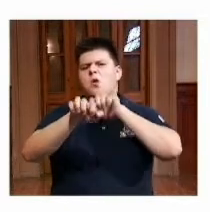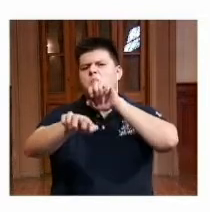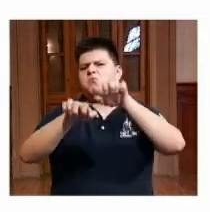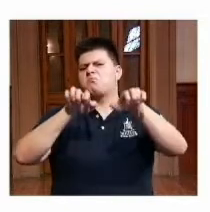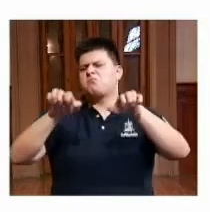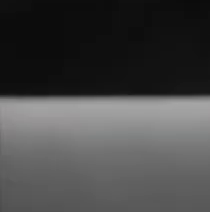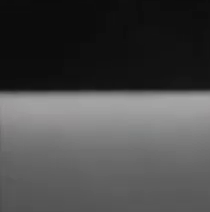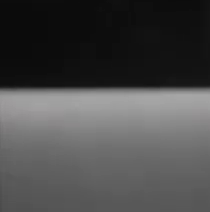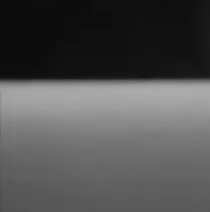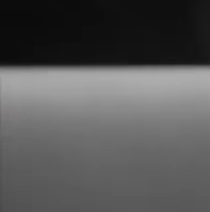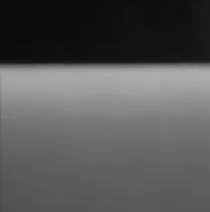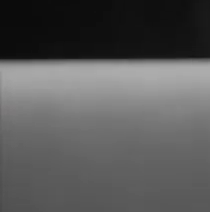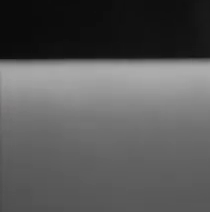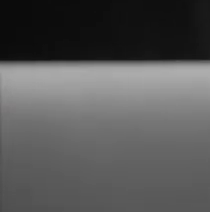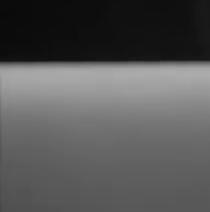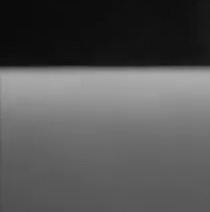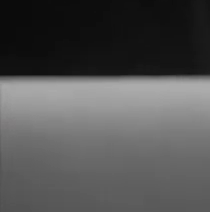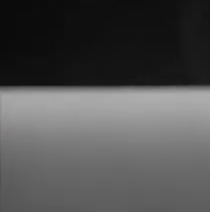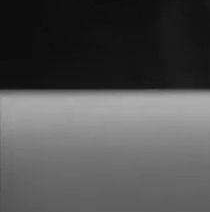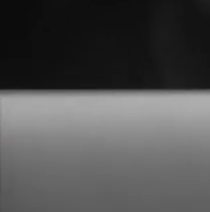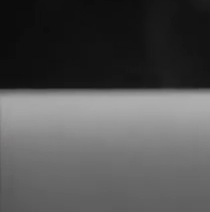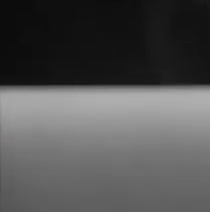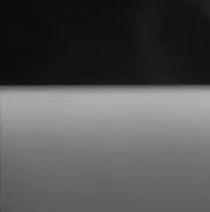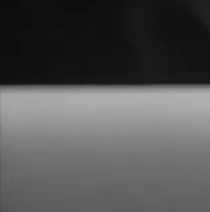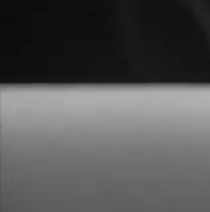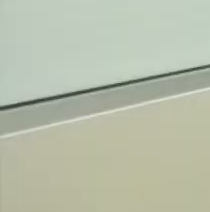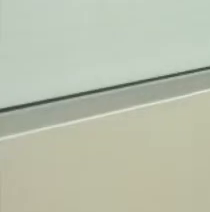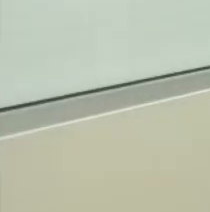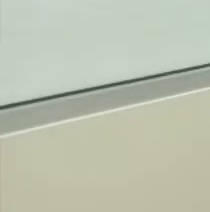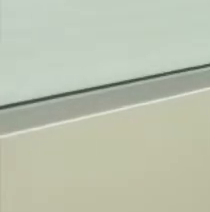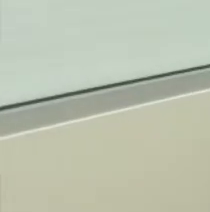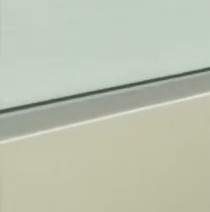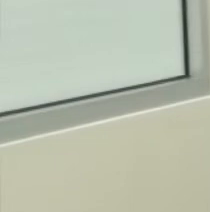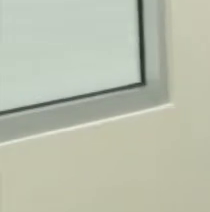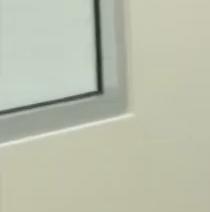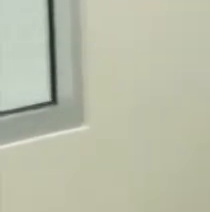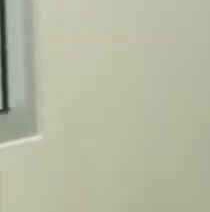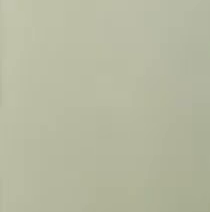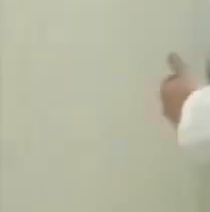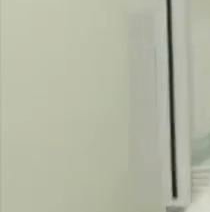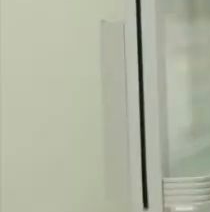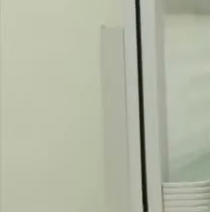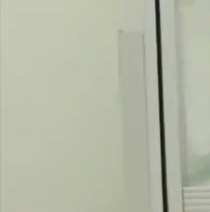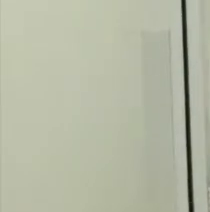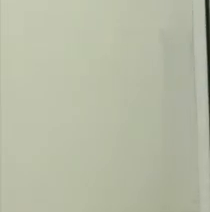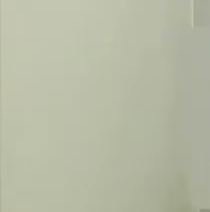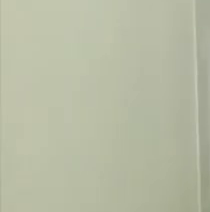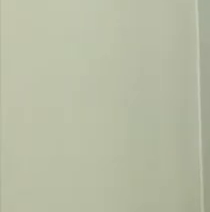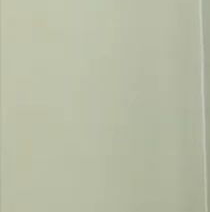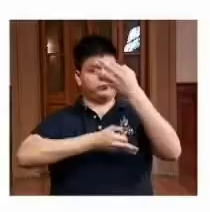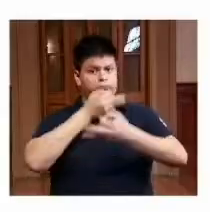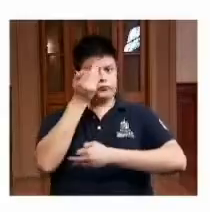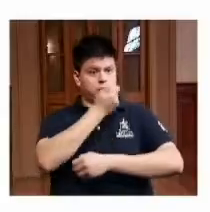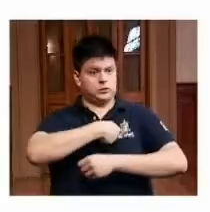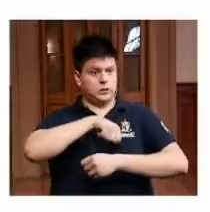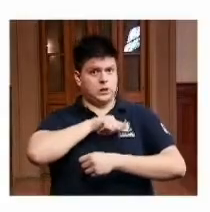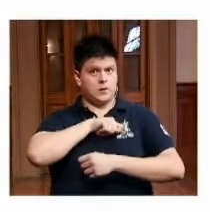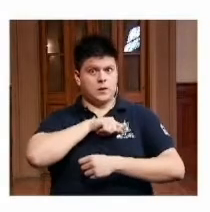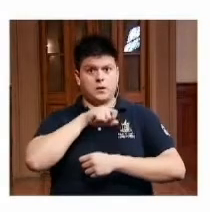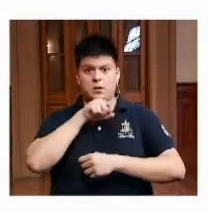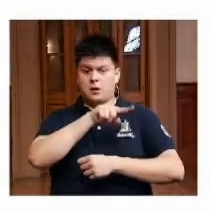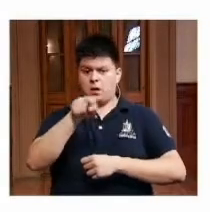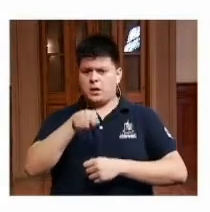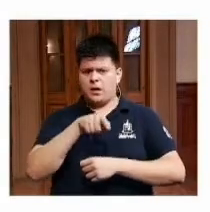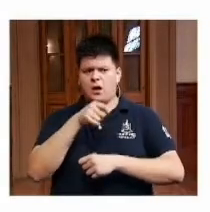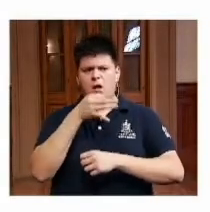de delitos señaló que fingen pertenecer a la cofepris oa la subsecretaría de regulación y fomento sanitario para decirles